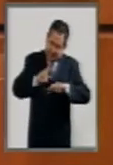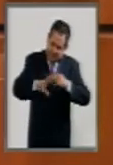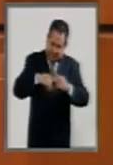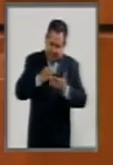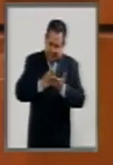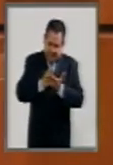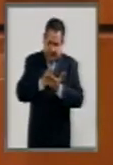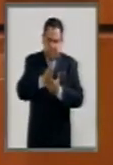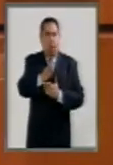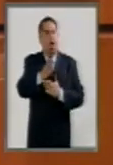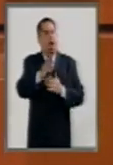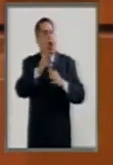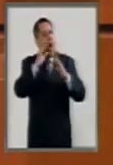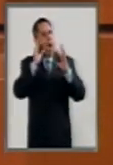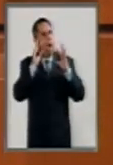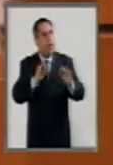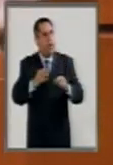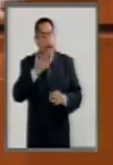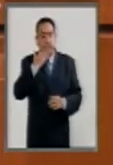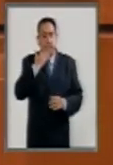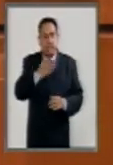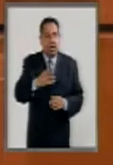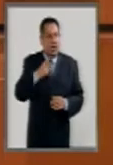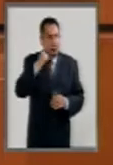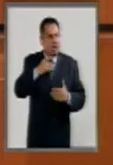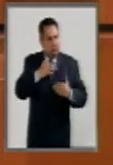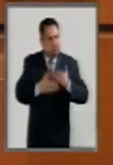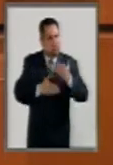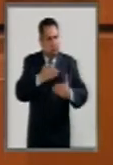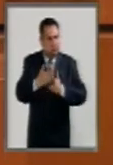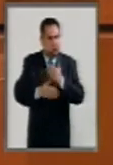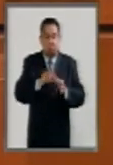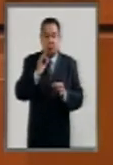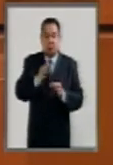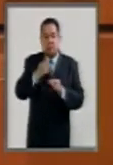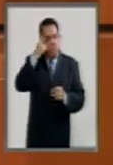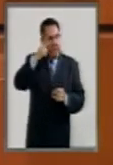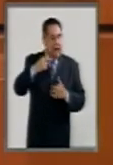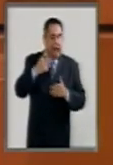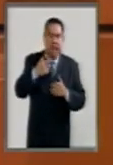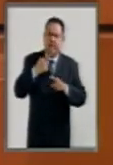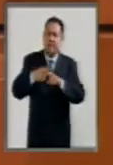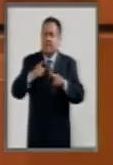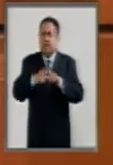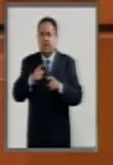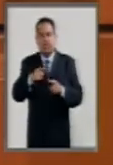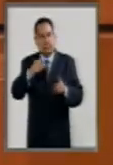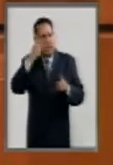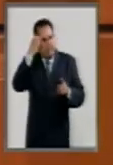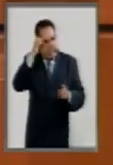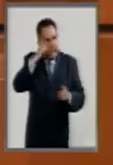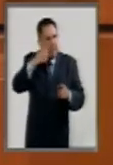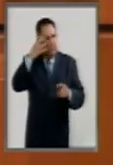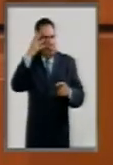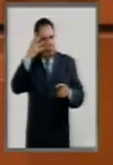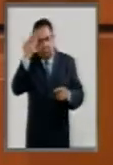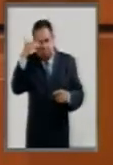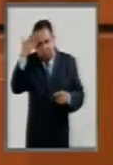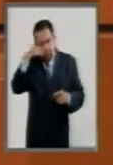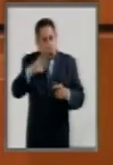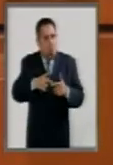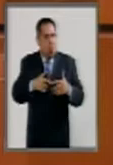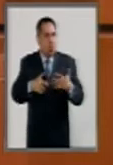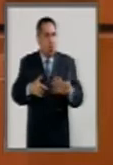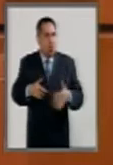de su vida en donde se ha transitado en diferentes experiencias, al grado de